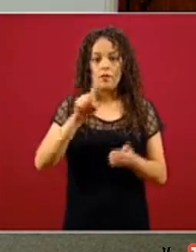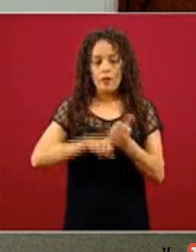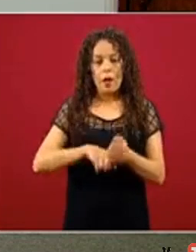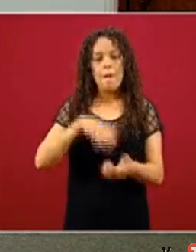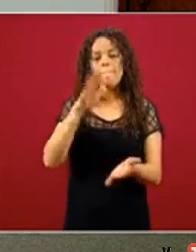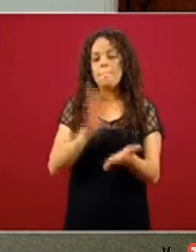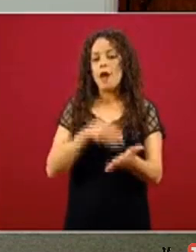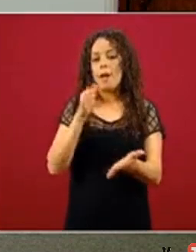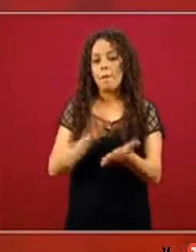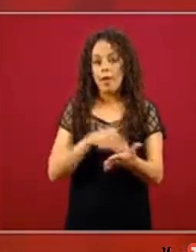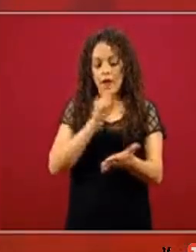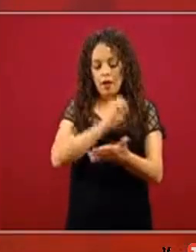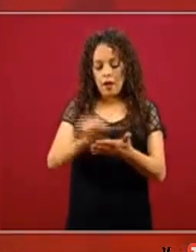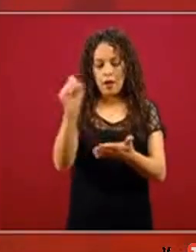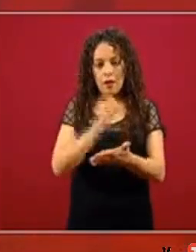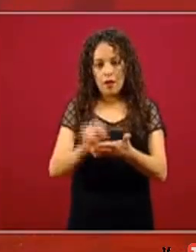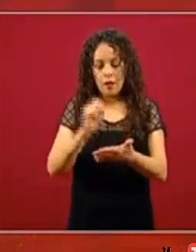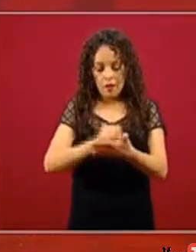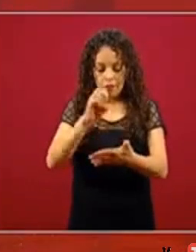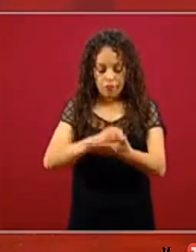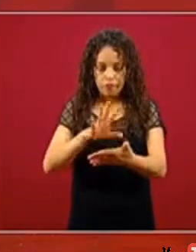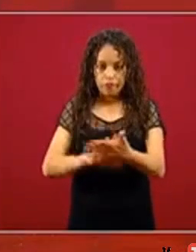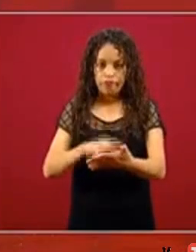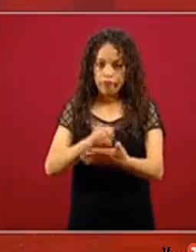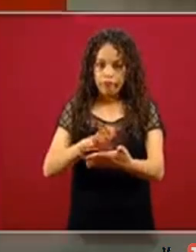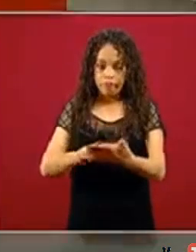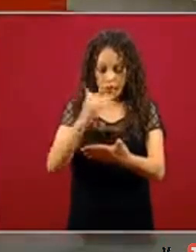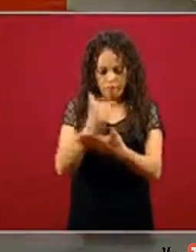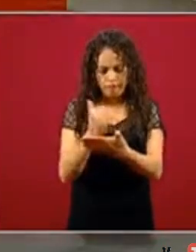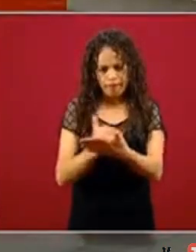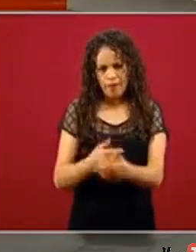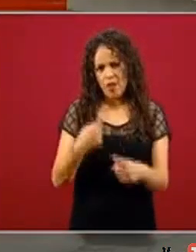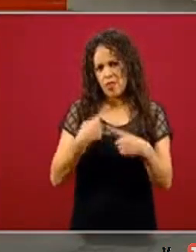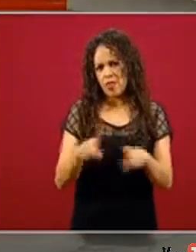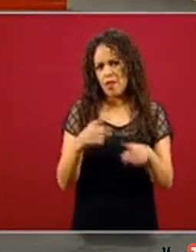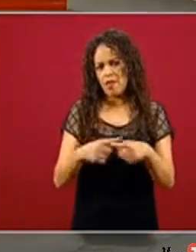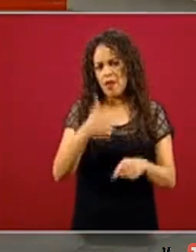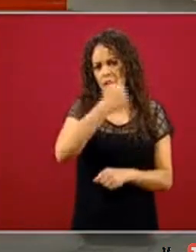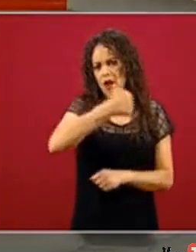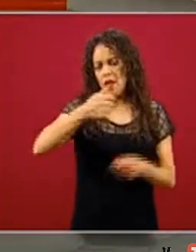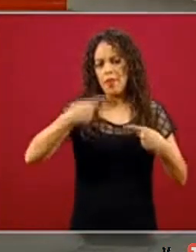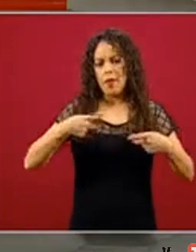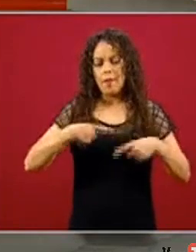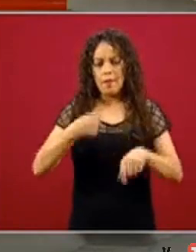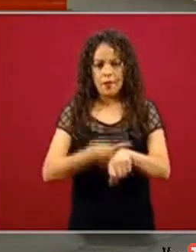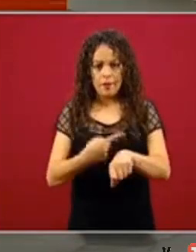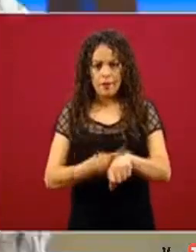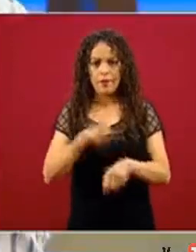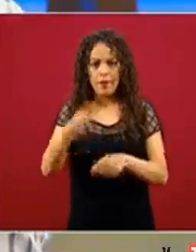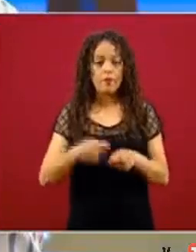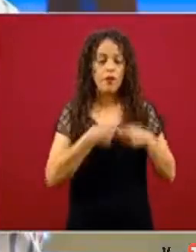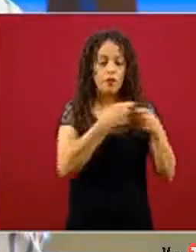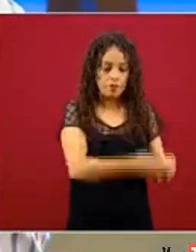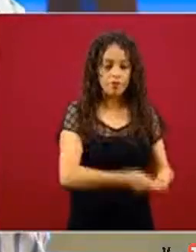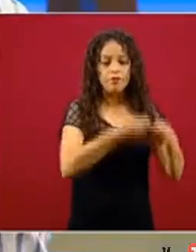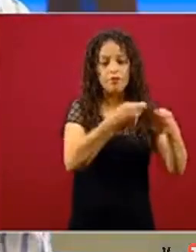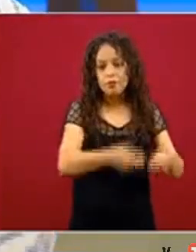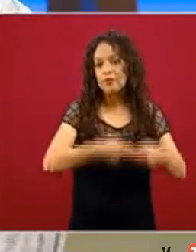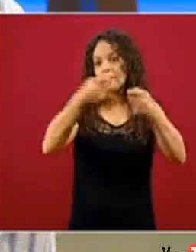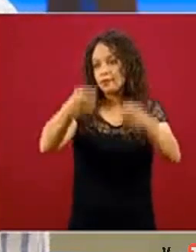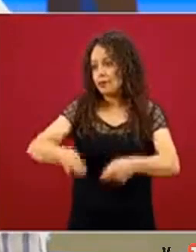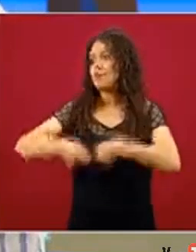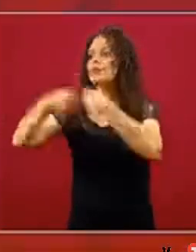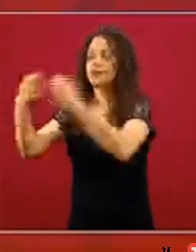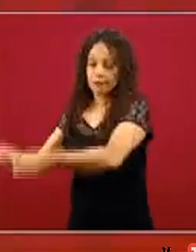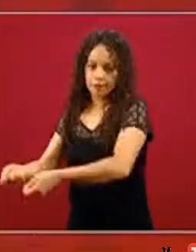el formato se compilaba en los distintos formatos de cada paciente, se mandaban a la jurisdicción, de la jurisdicción al Estado, etcétera.